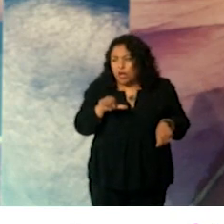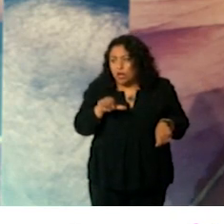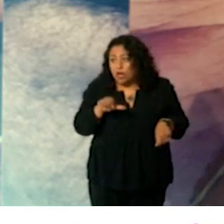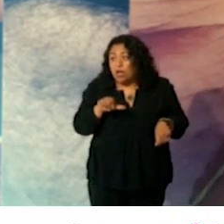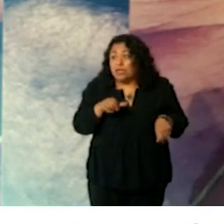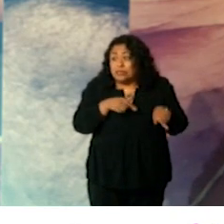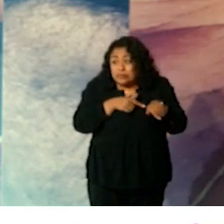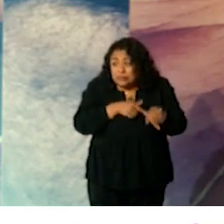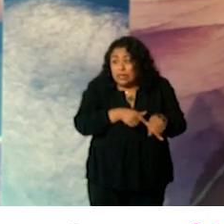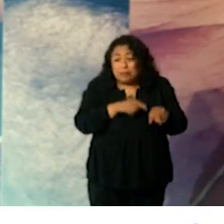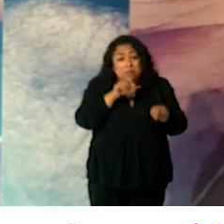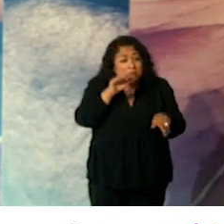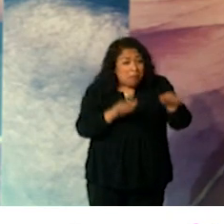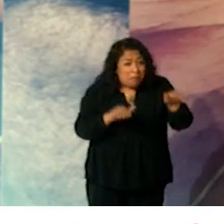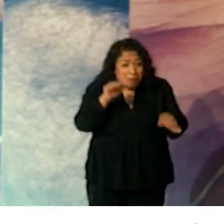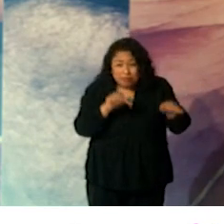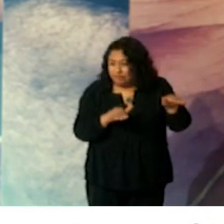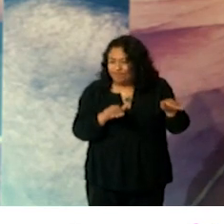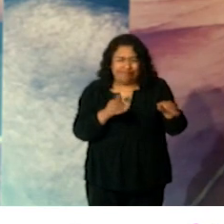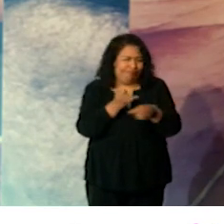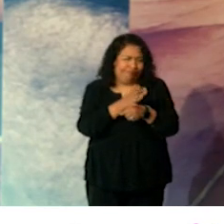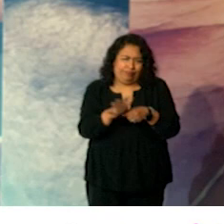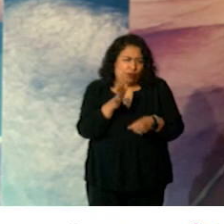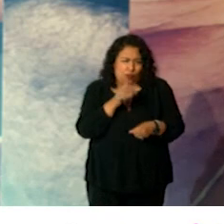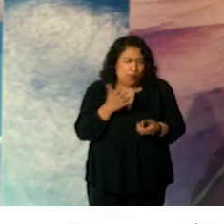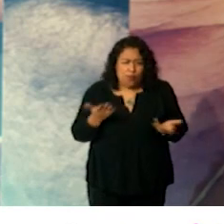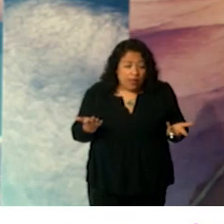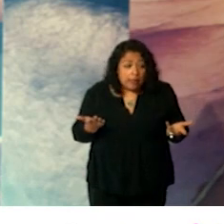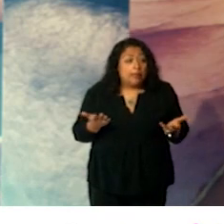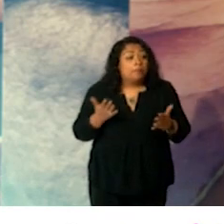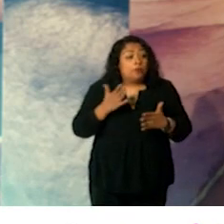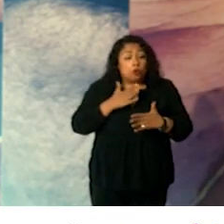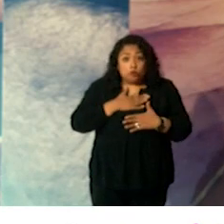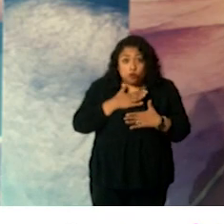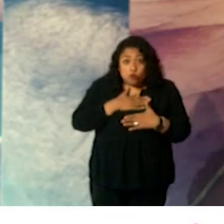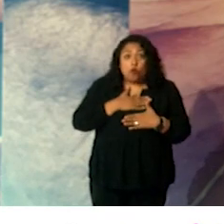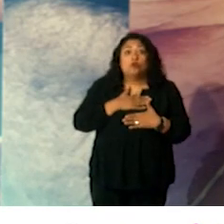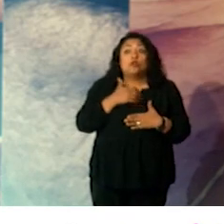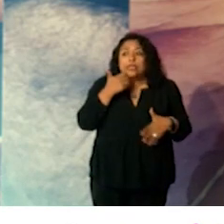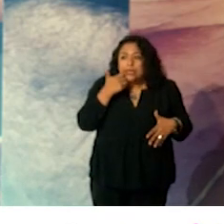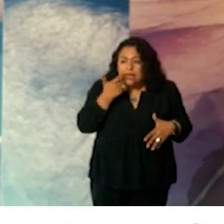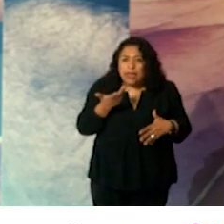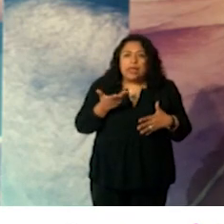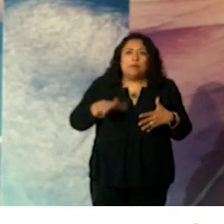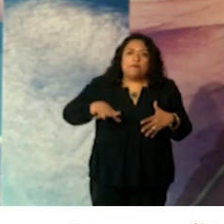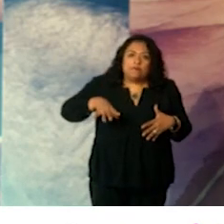en mantener las desigualdades es imposible, ¿no? Porque nosotros vamos a estar inventando